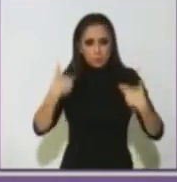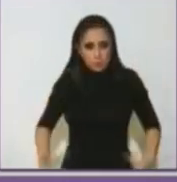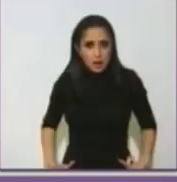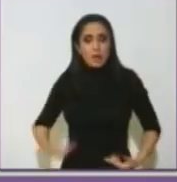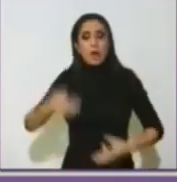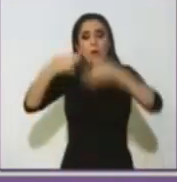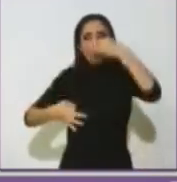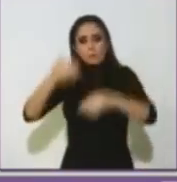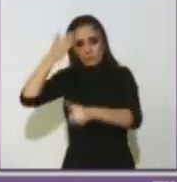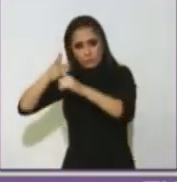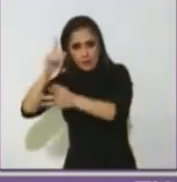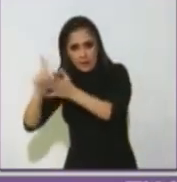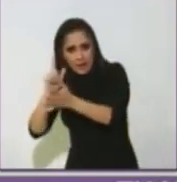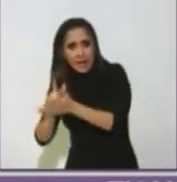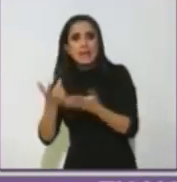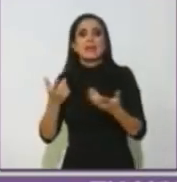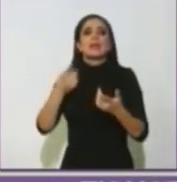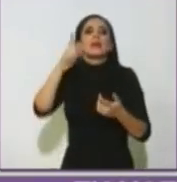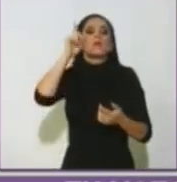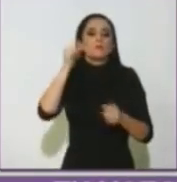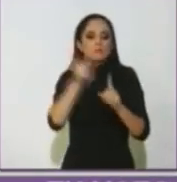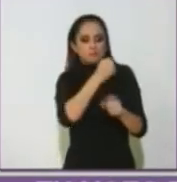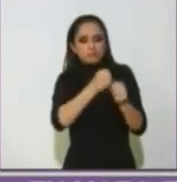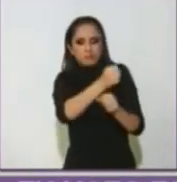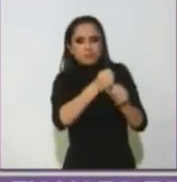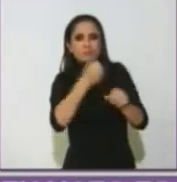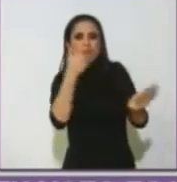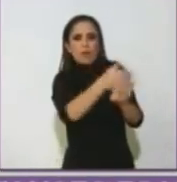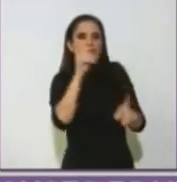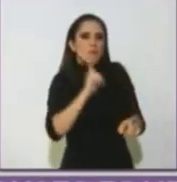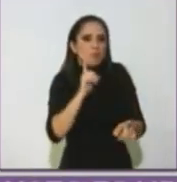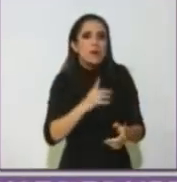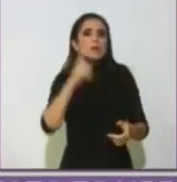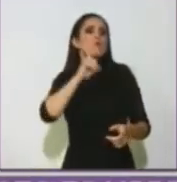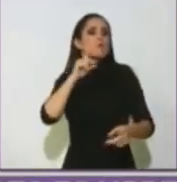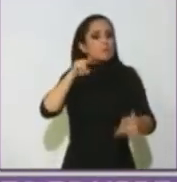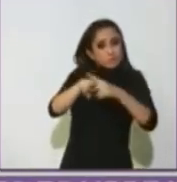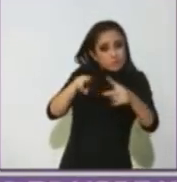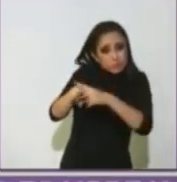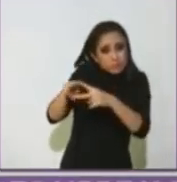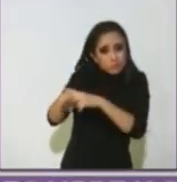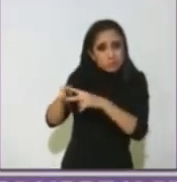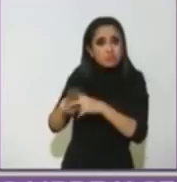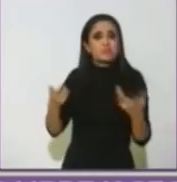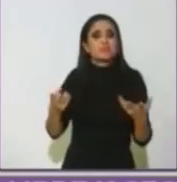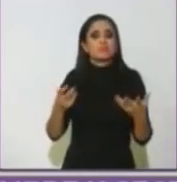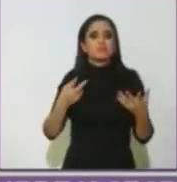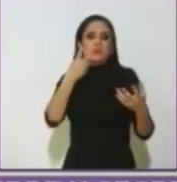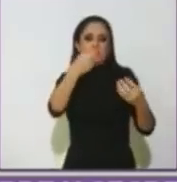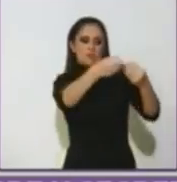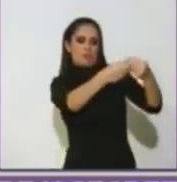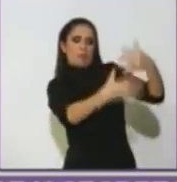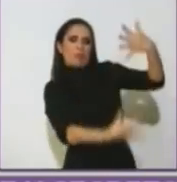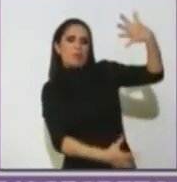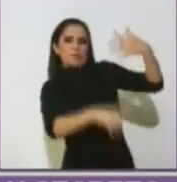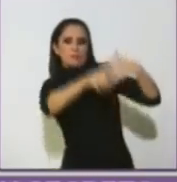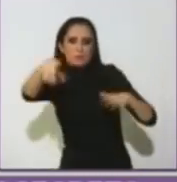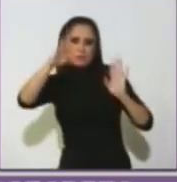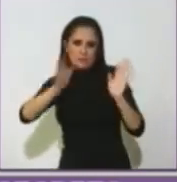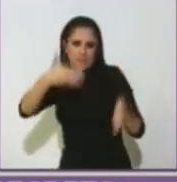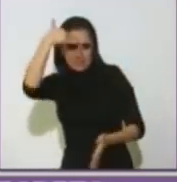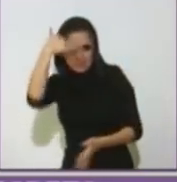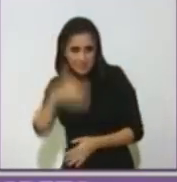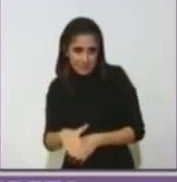violencia de género y feminicidios protección civil pueden la lista que les cuento ustedes lo saben bien pero también